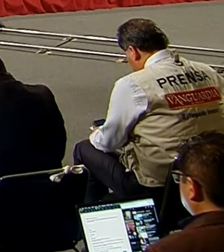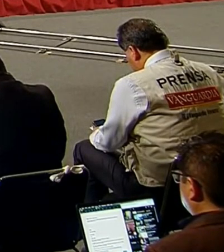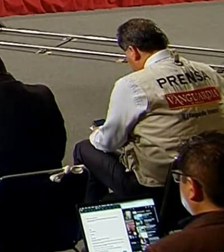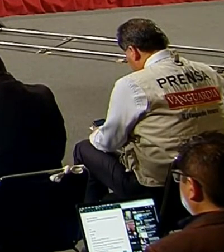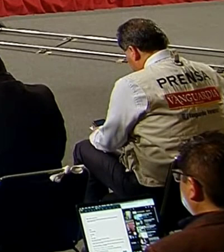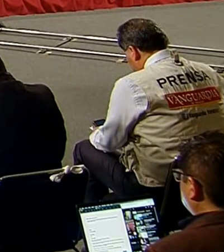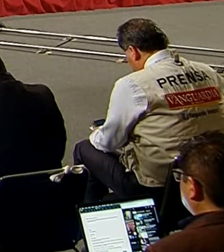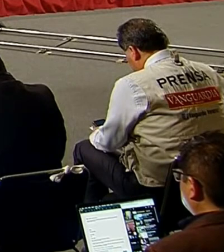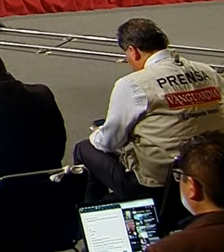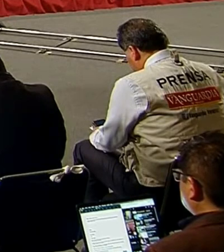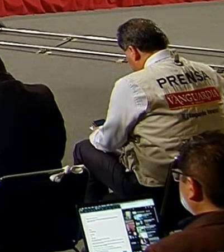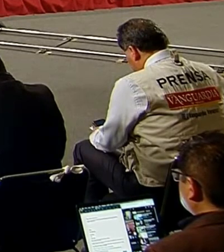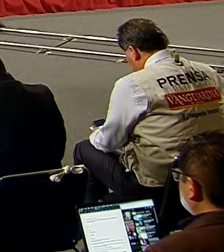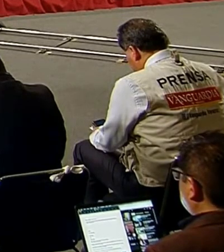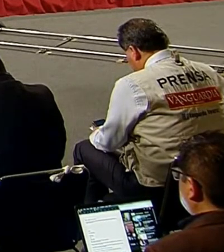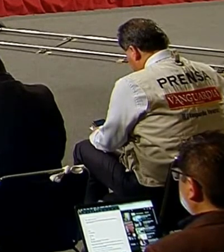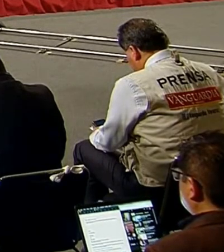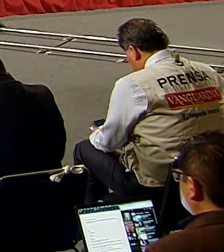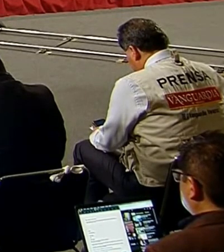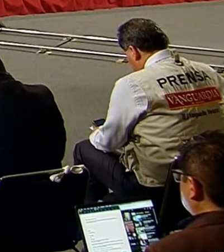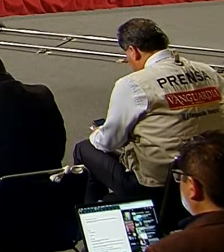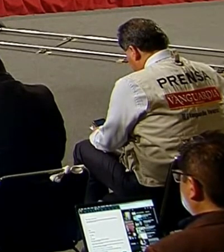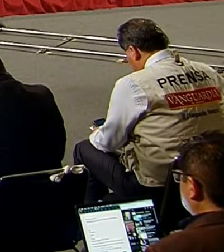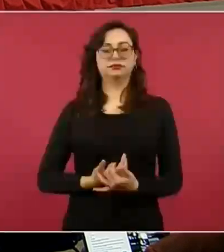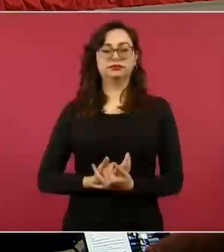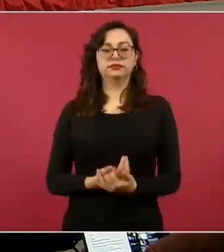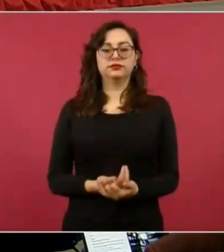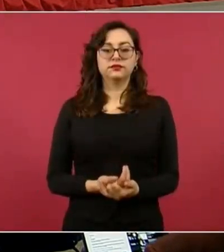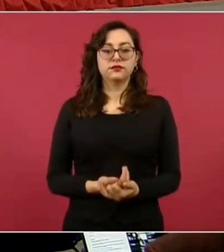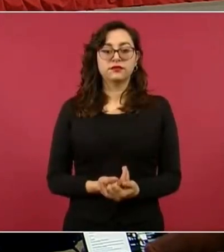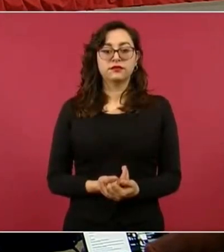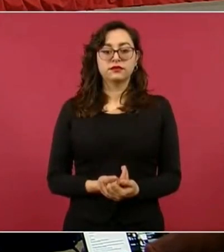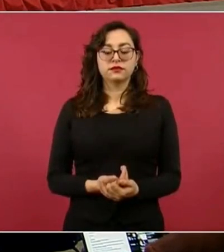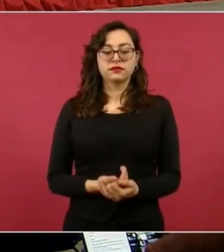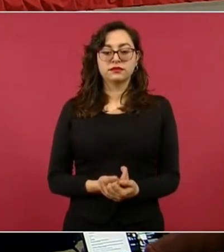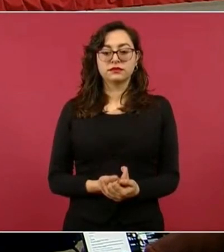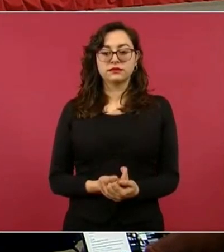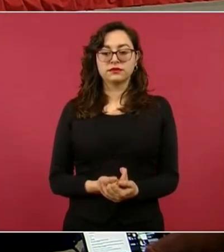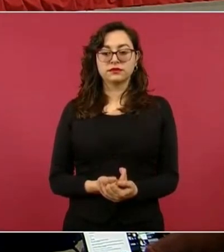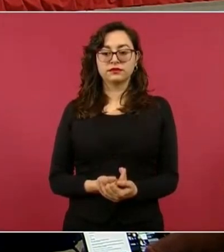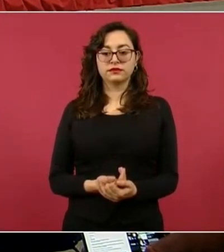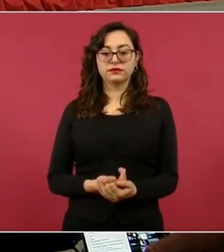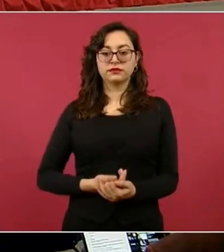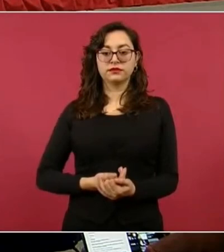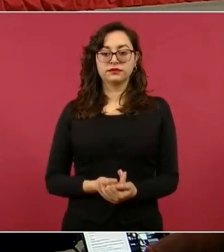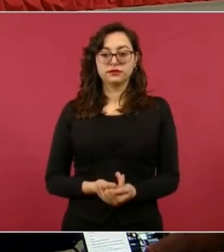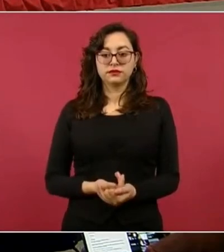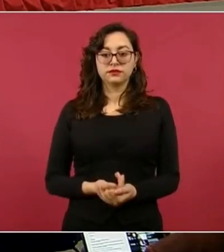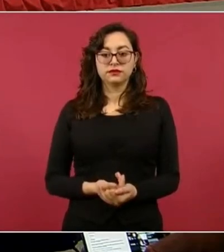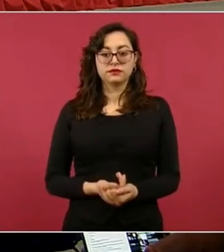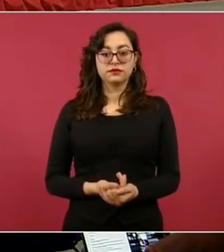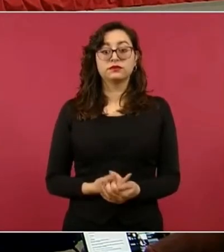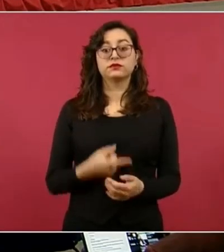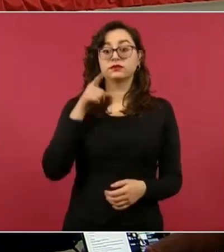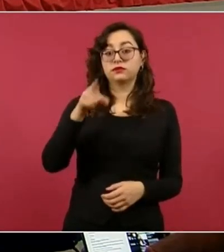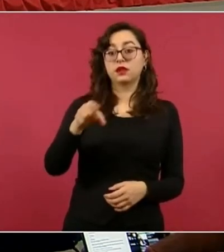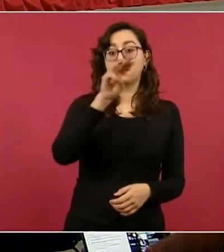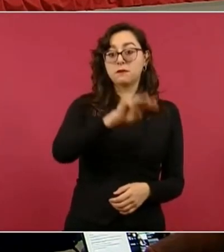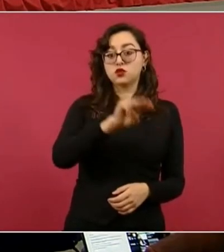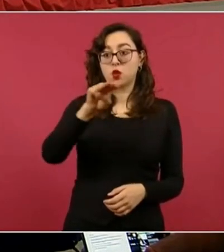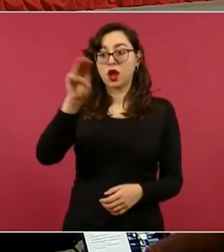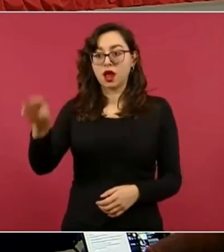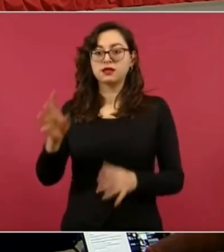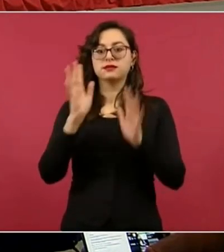100%, tanto en el primer como en el segundo nivel. Y en el caso de Michoacán, donde estamos con una presencia en 22